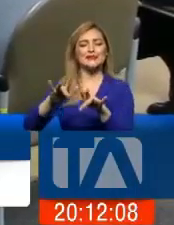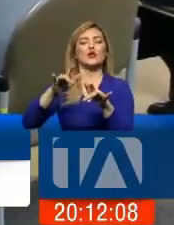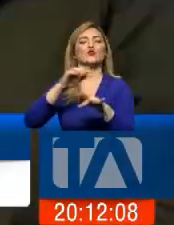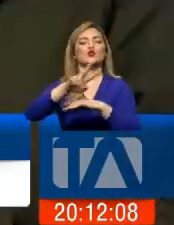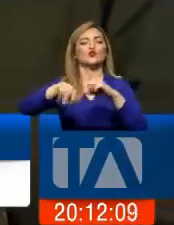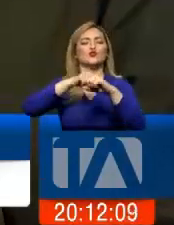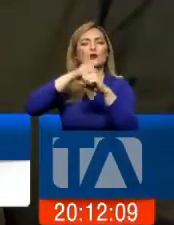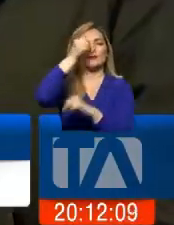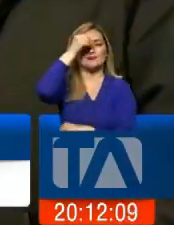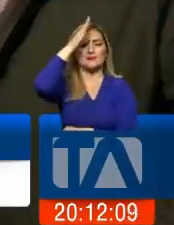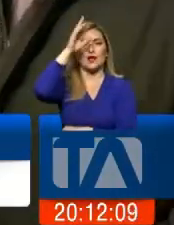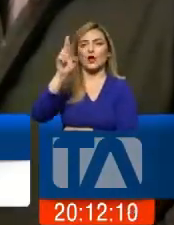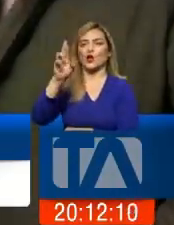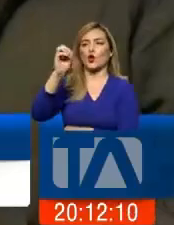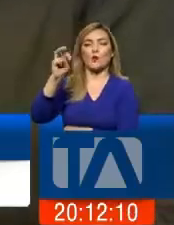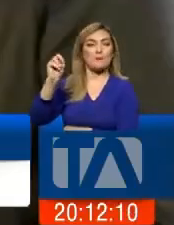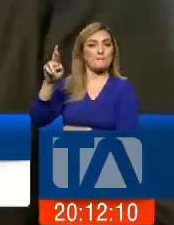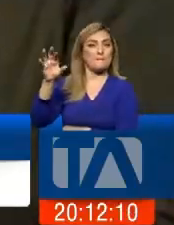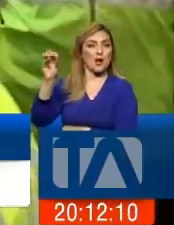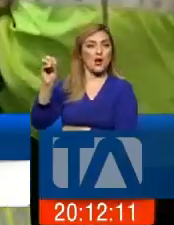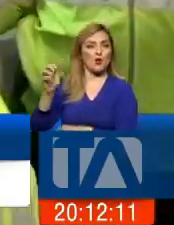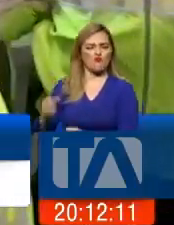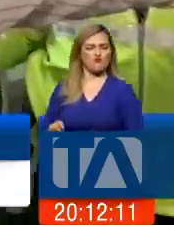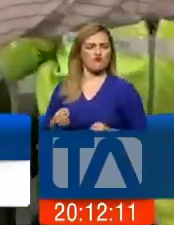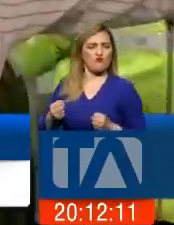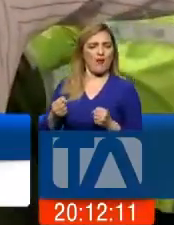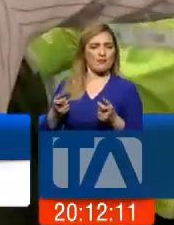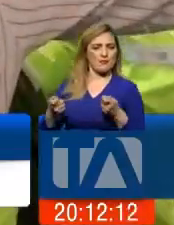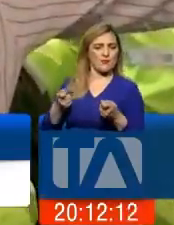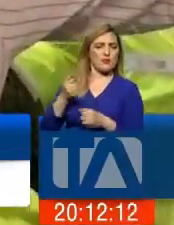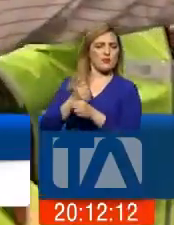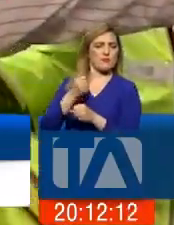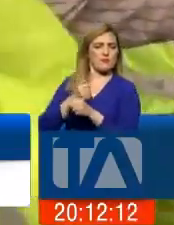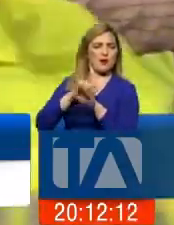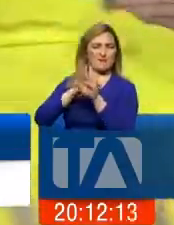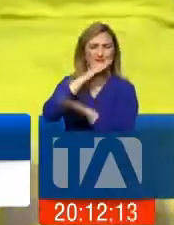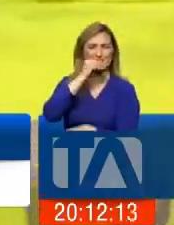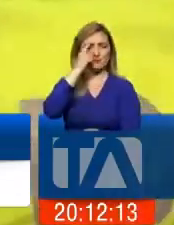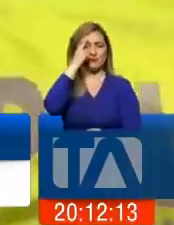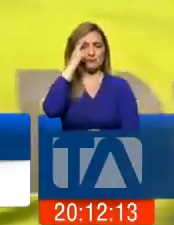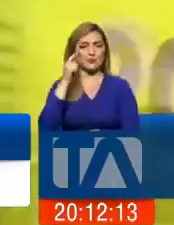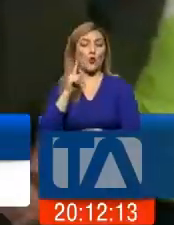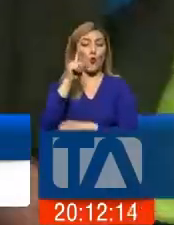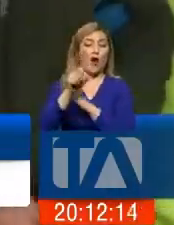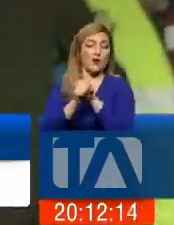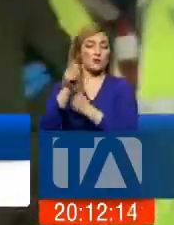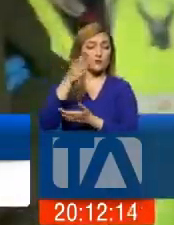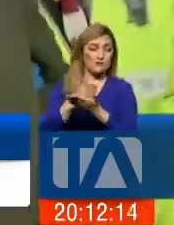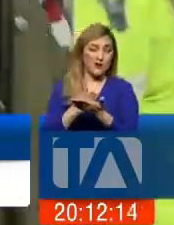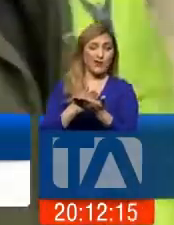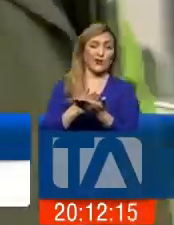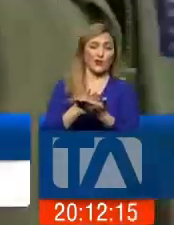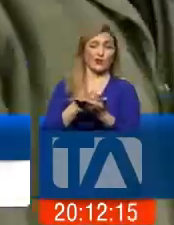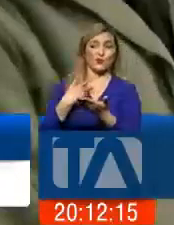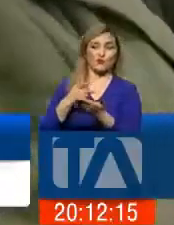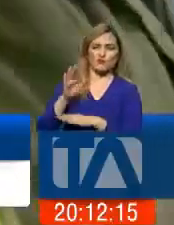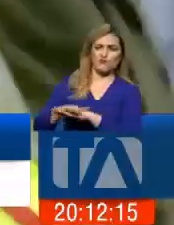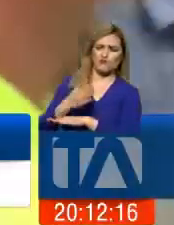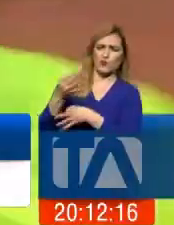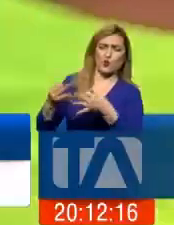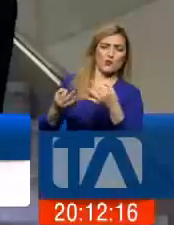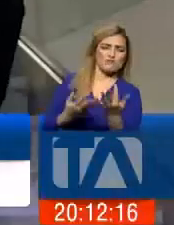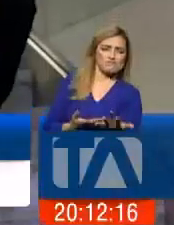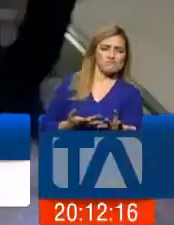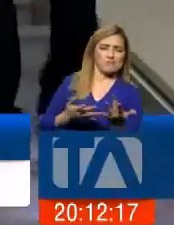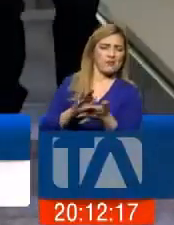Romero. El hombre fuerte del correísmo, que luego de un año y medio de ser llamado a juicio y tras su extradición, enfrenta a la justicia por el plagio